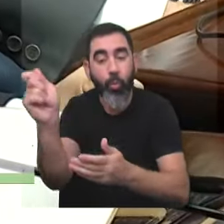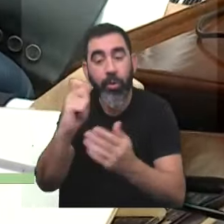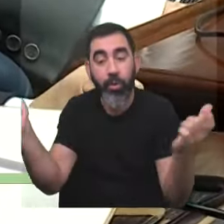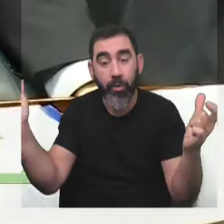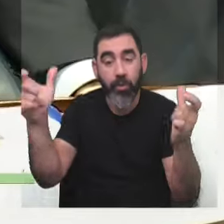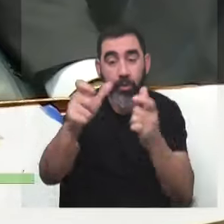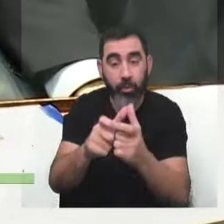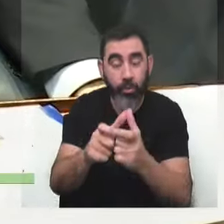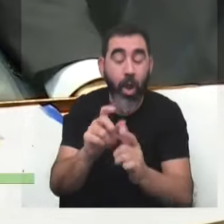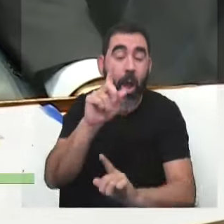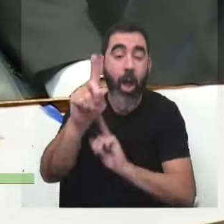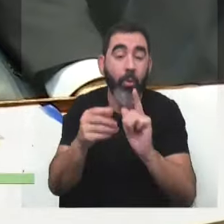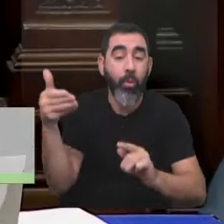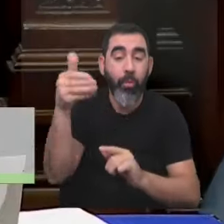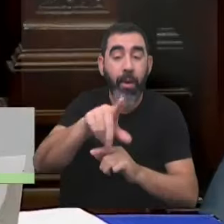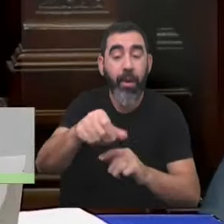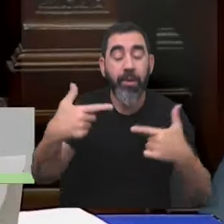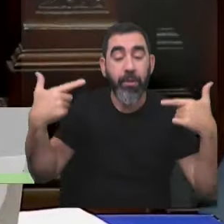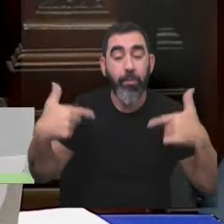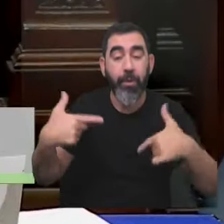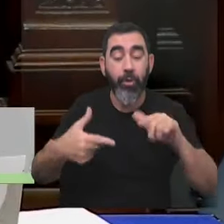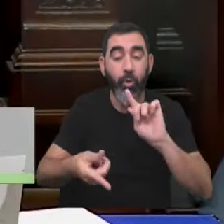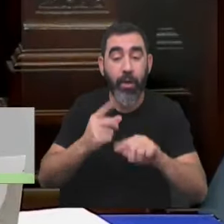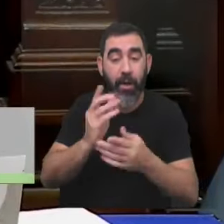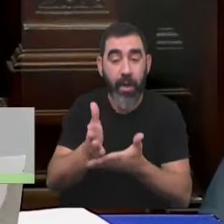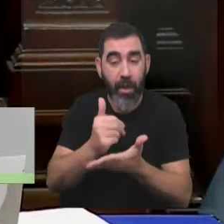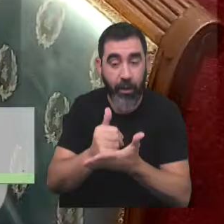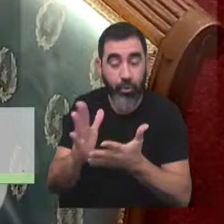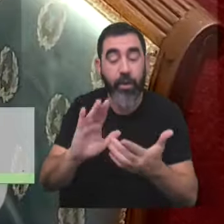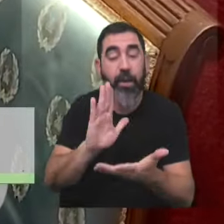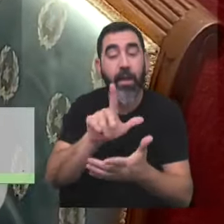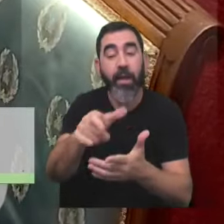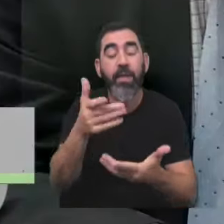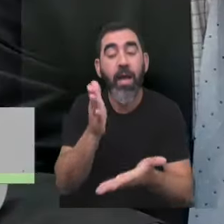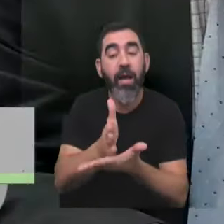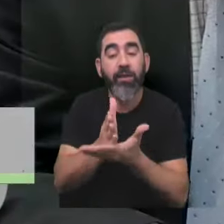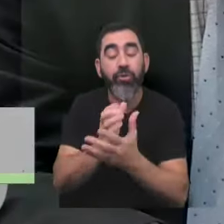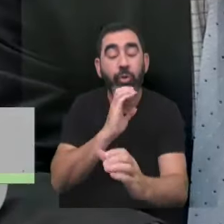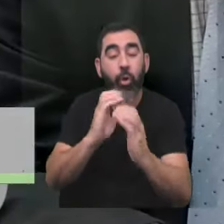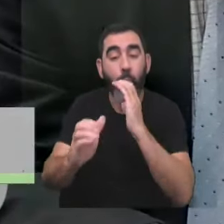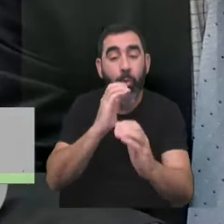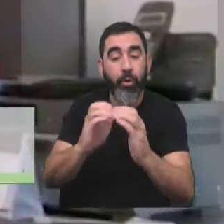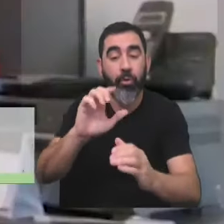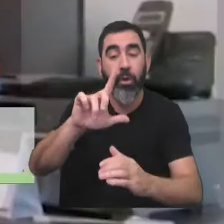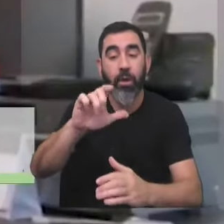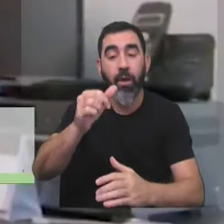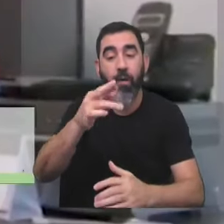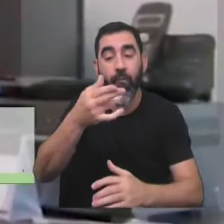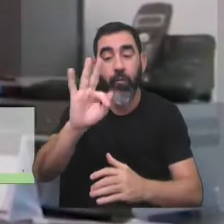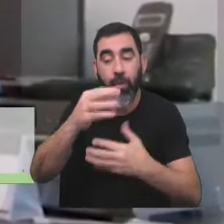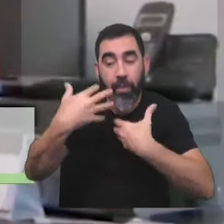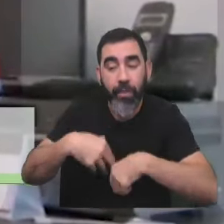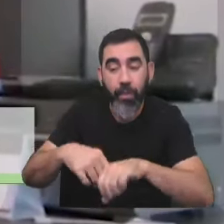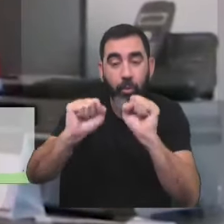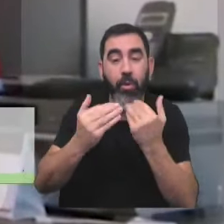que participaron entre otros los ex ministros bustillo Heber y el exasesor en comunicación de presidencia Roberto La flu y que fuera descubierto